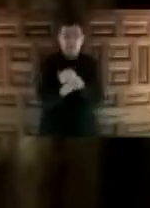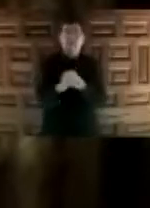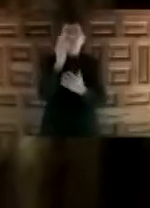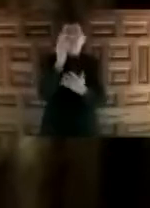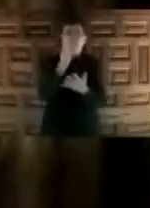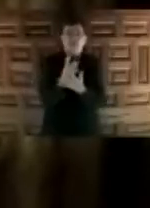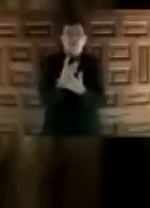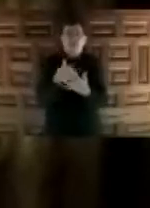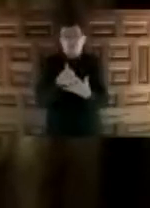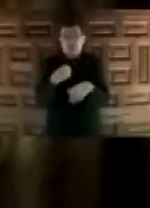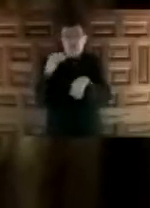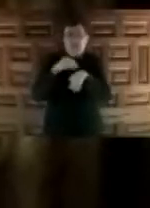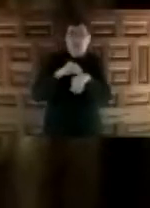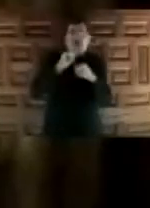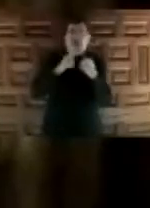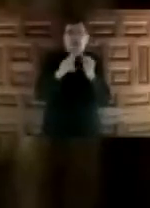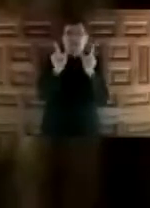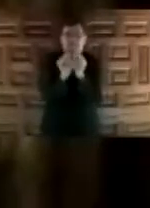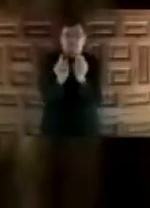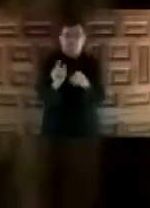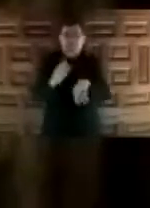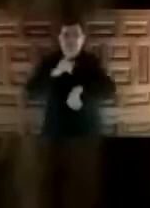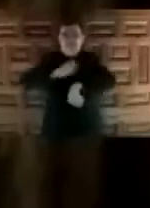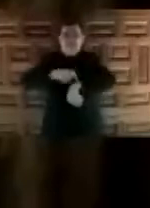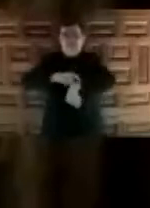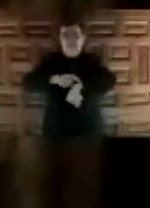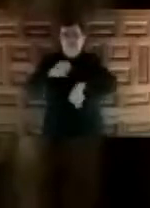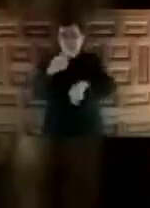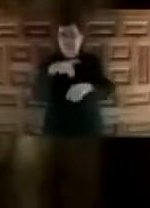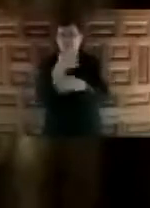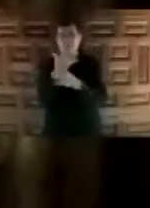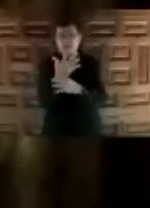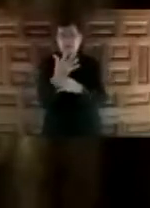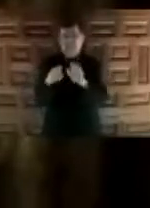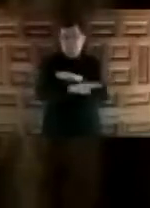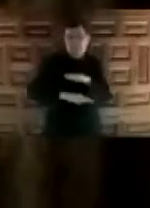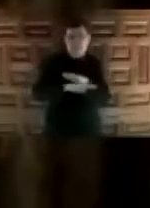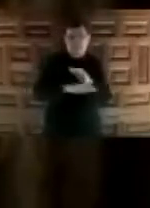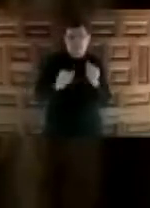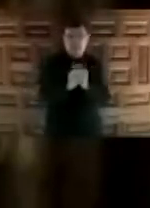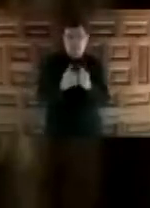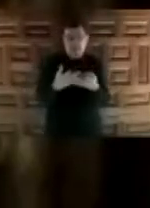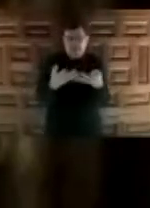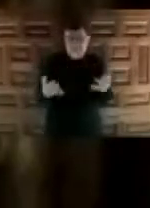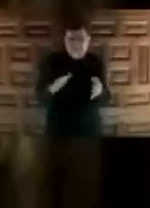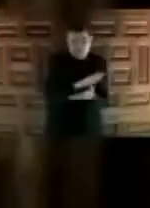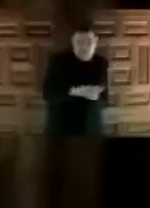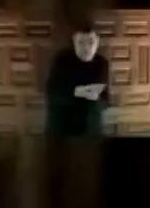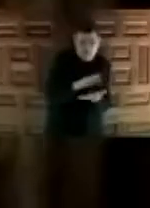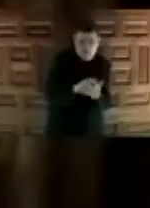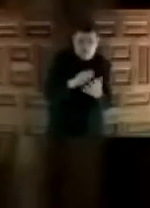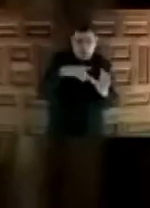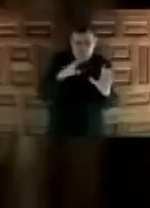solo destaco algunos por cuestiones de tiempo. Uno de ellos es el principio de territorialidad en relación a